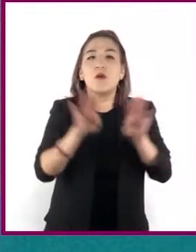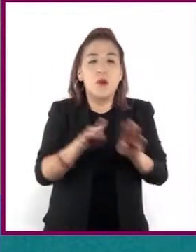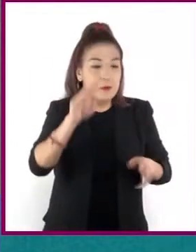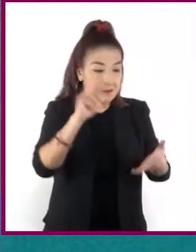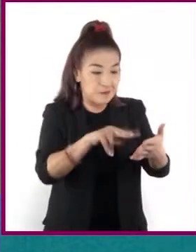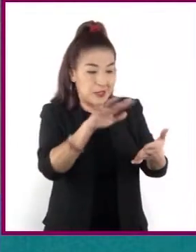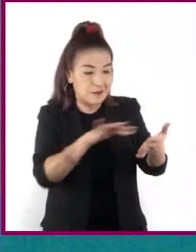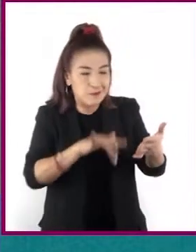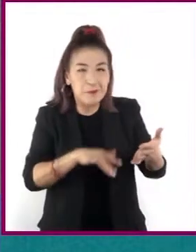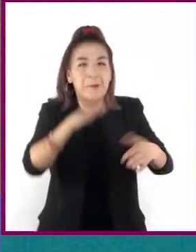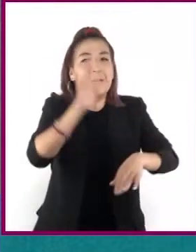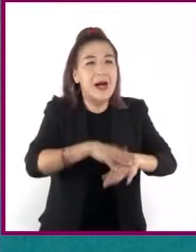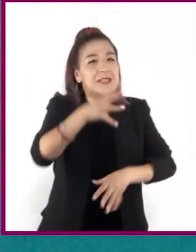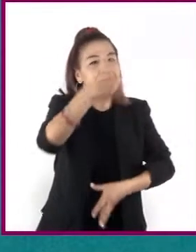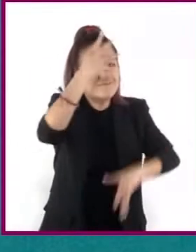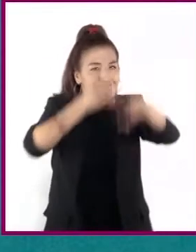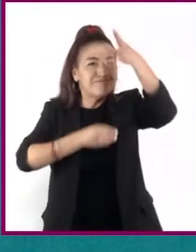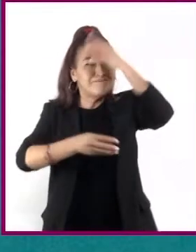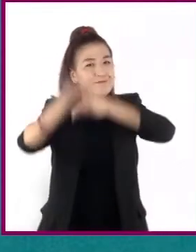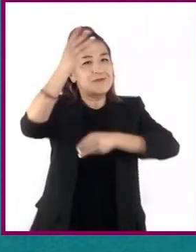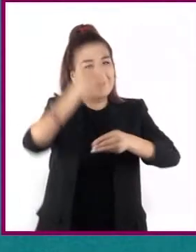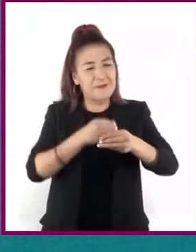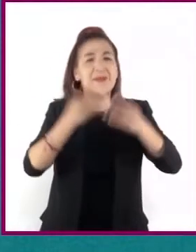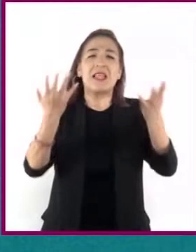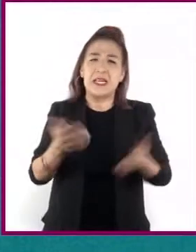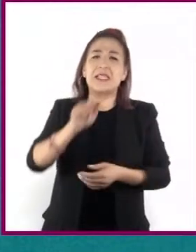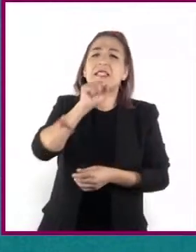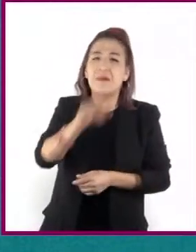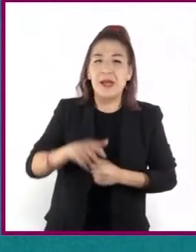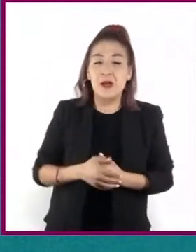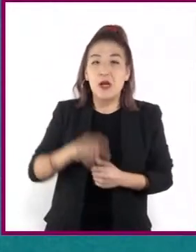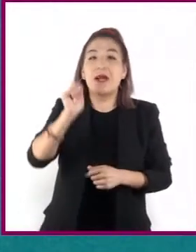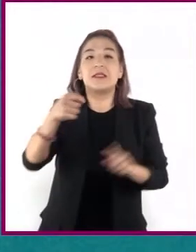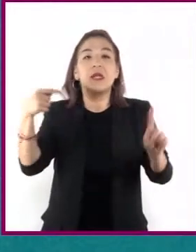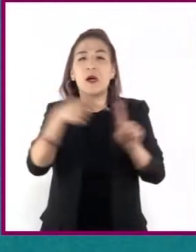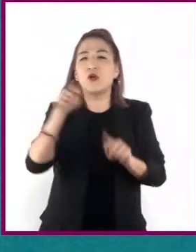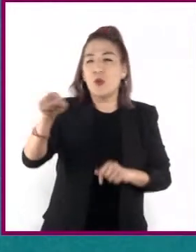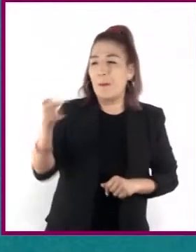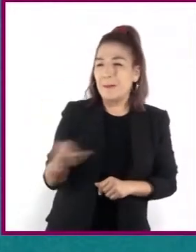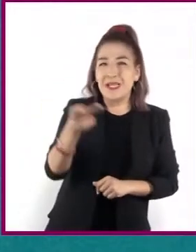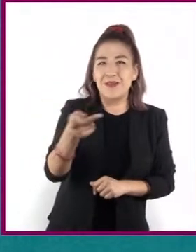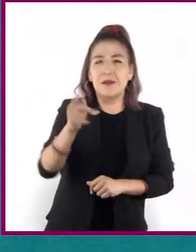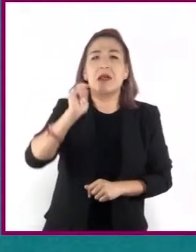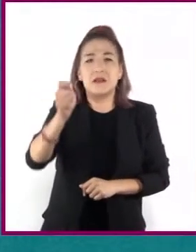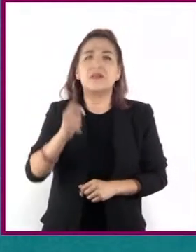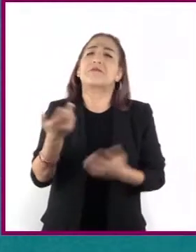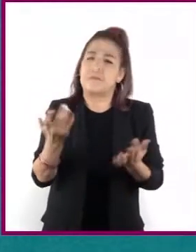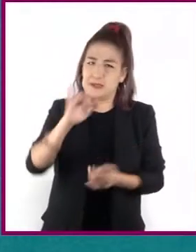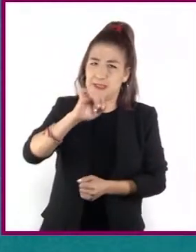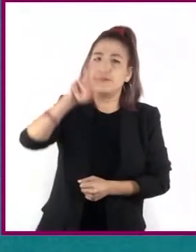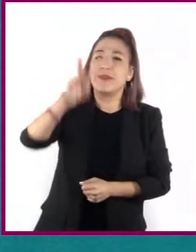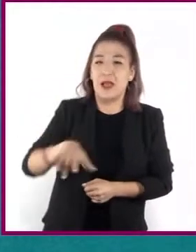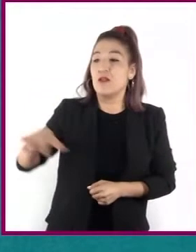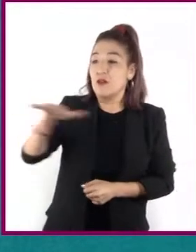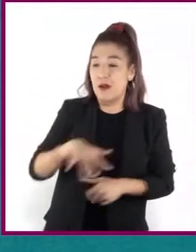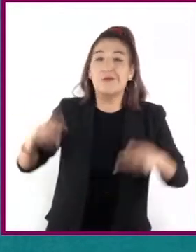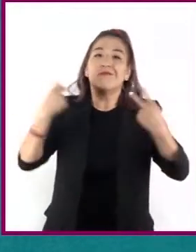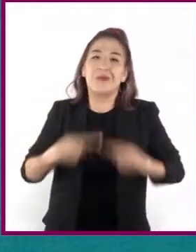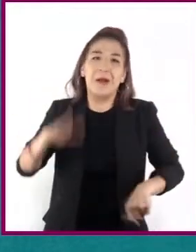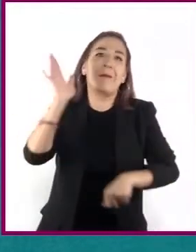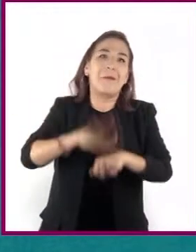producir aprendizajes. Y bueno, con respecto a lo que preguntaste, Enrique, es cierto que las personas están